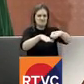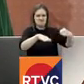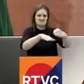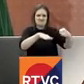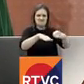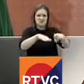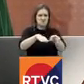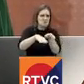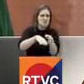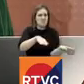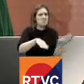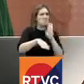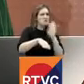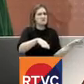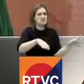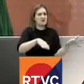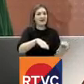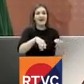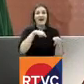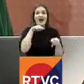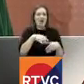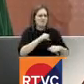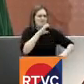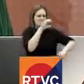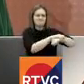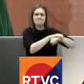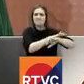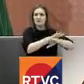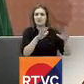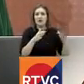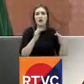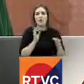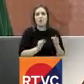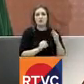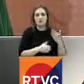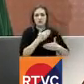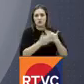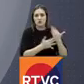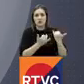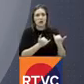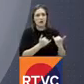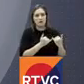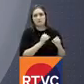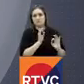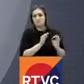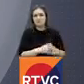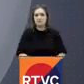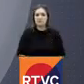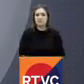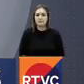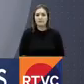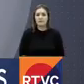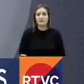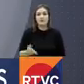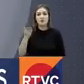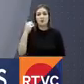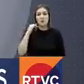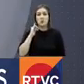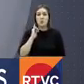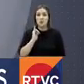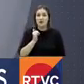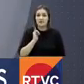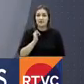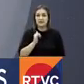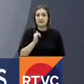juez legalice la captura como primer paso del proceso de judicialización. En la noche del jueves se conocieron